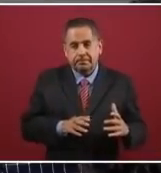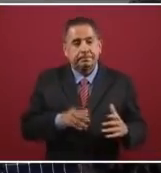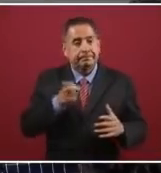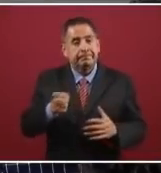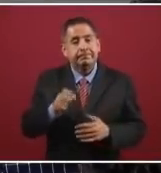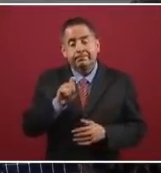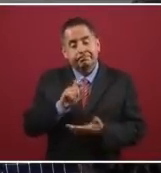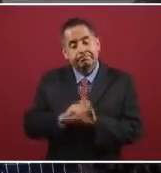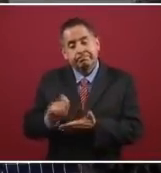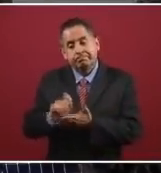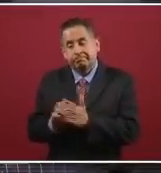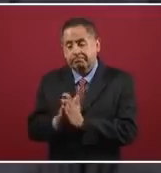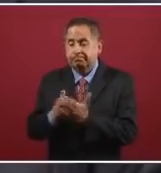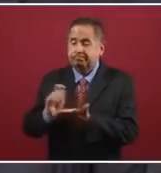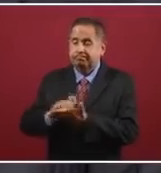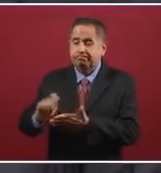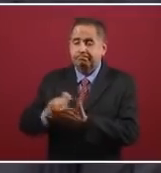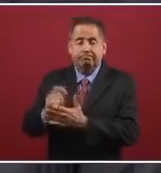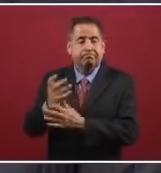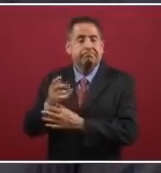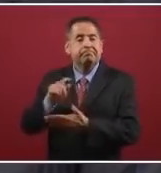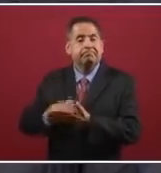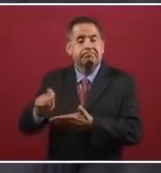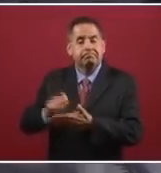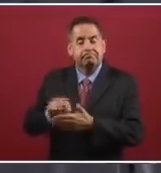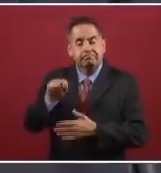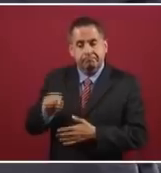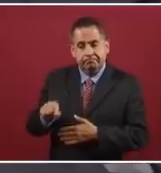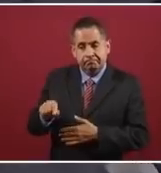escribe el texto